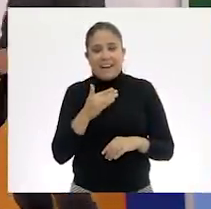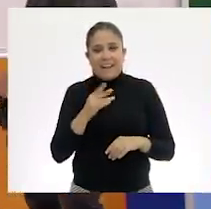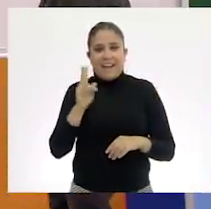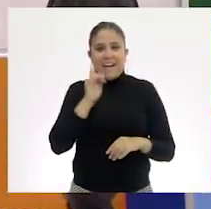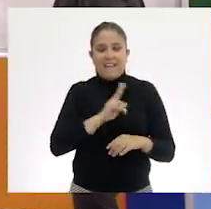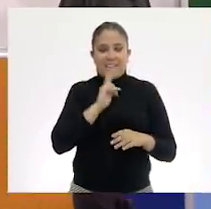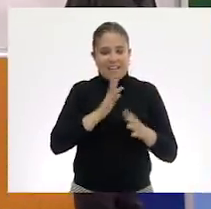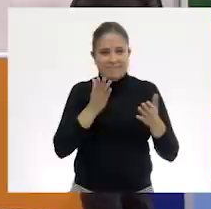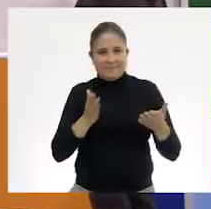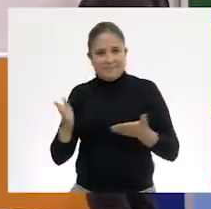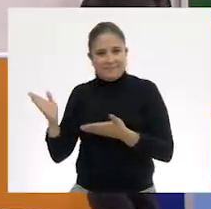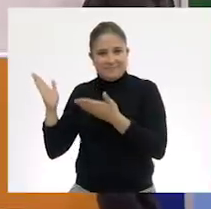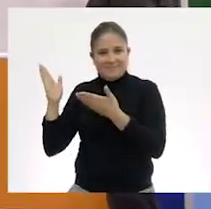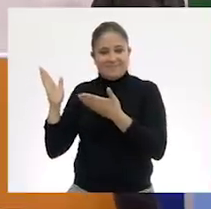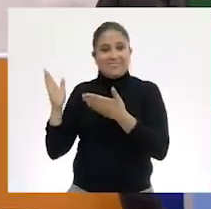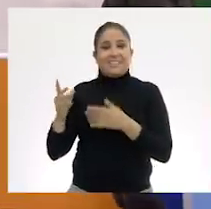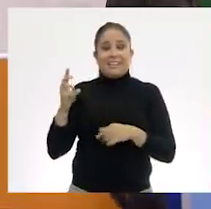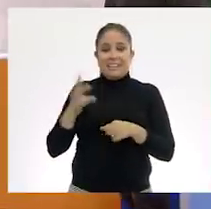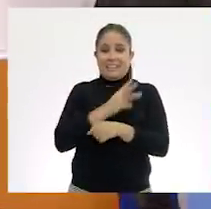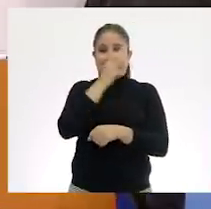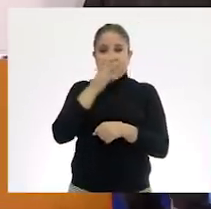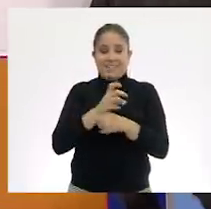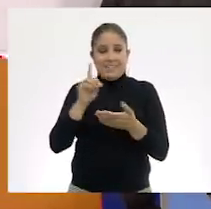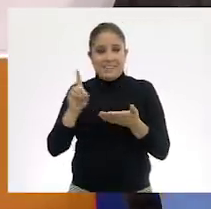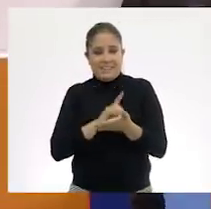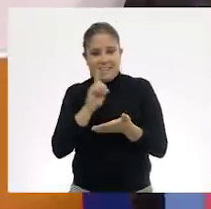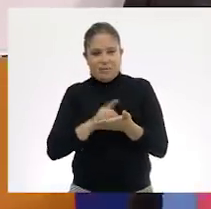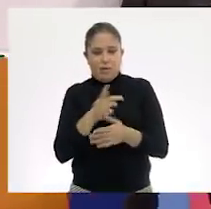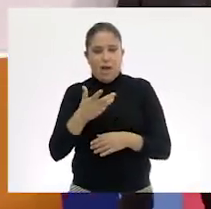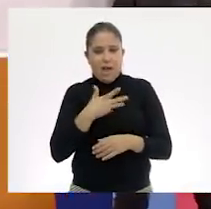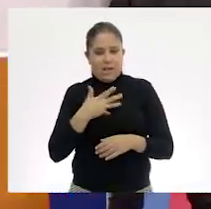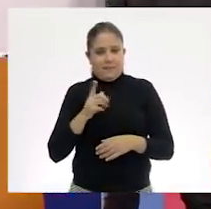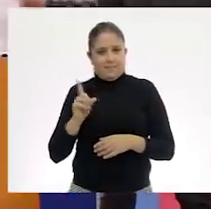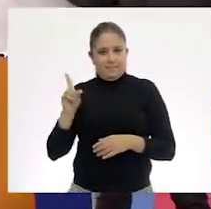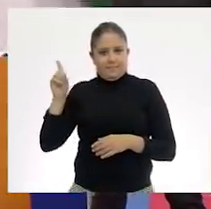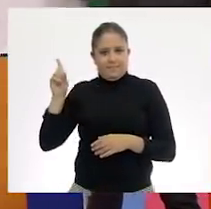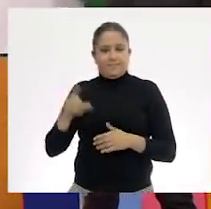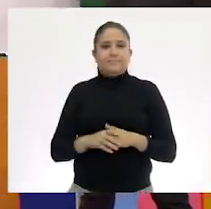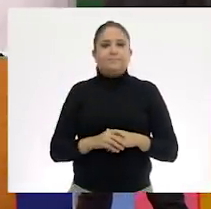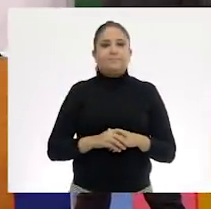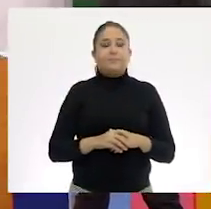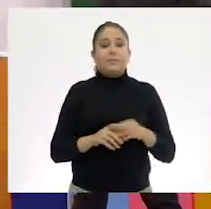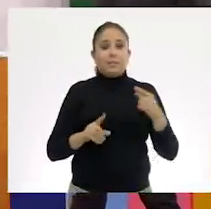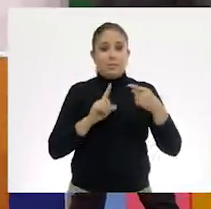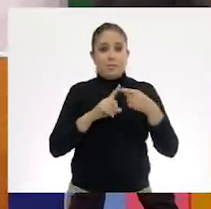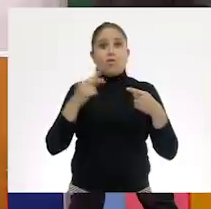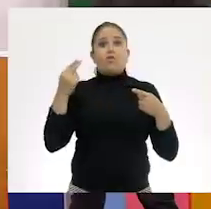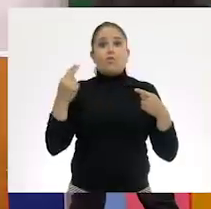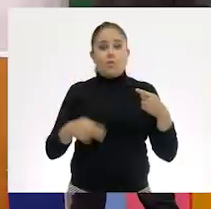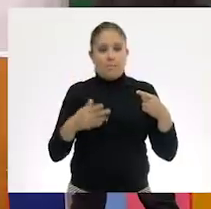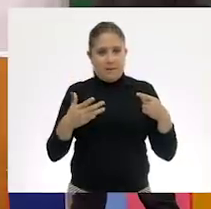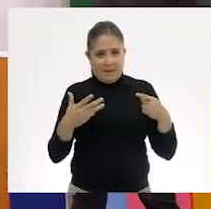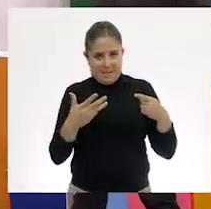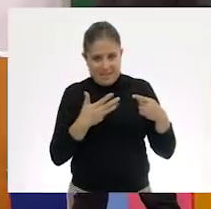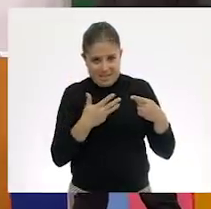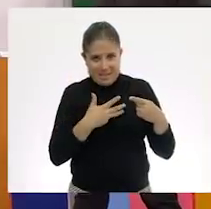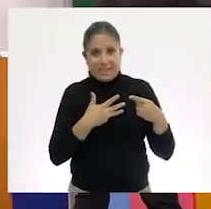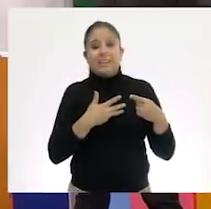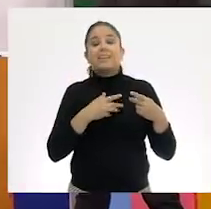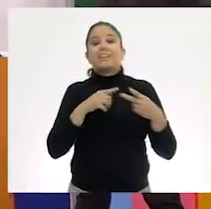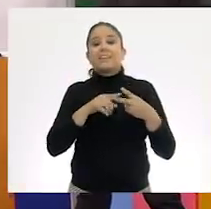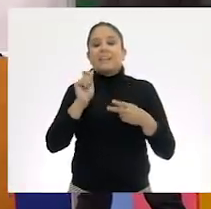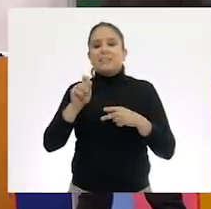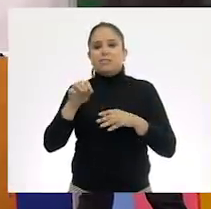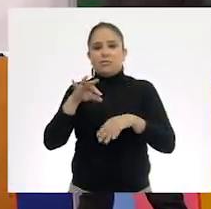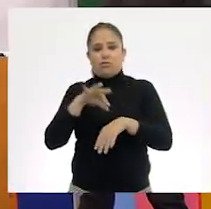Se terminó. El tercer directorio tiene lo siguiente. Si aparece el nombre con la especialidad del